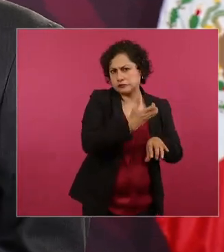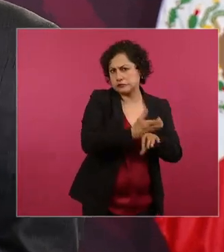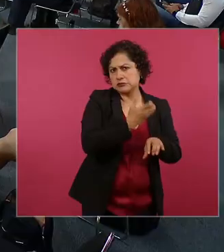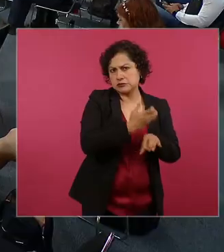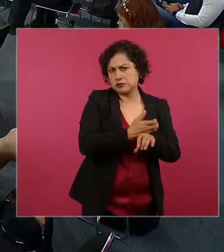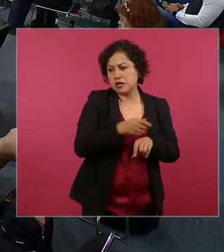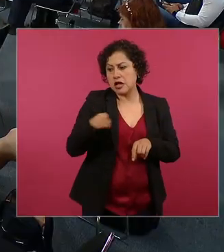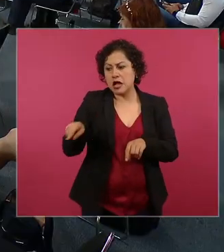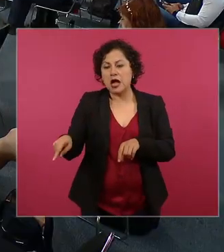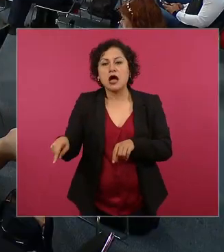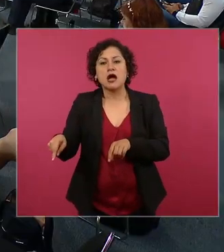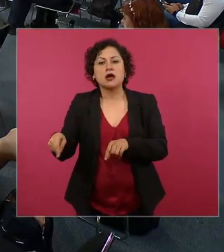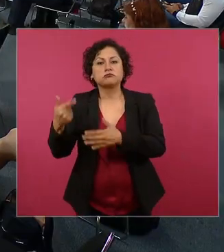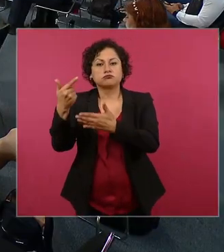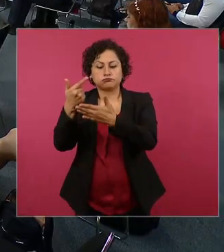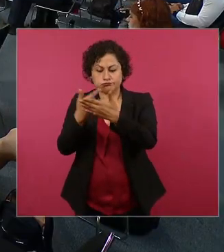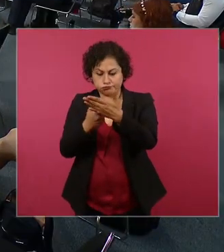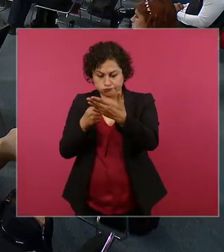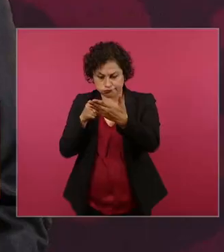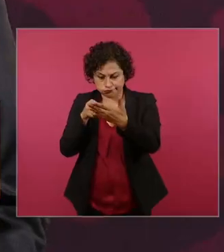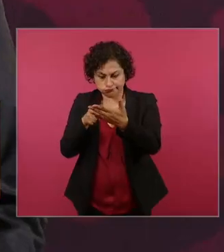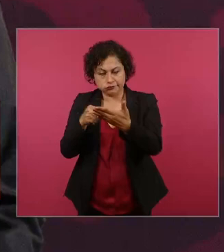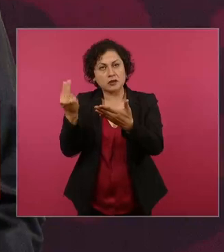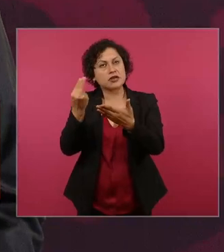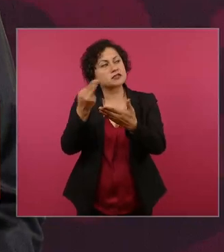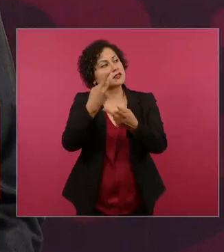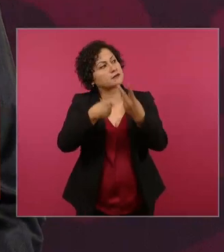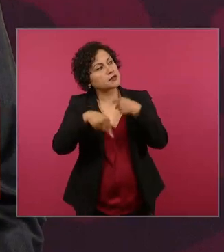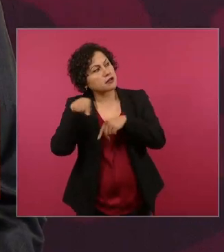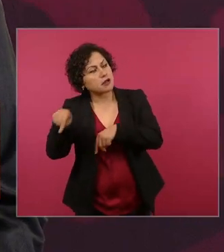servicio a su pueblo, van con gusto,